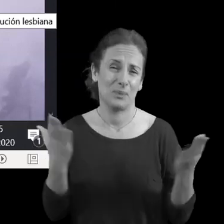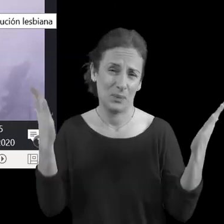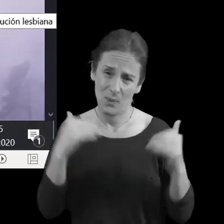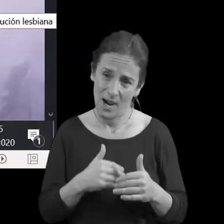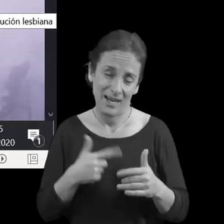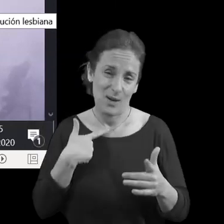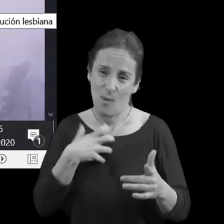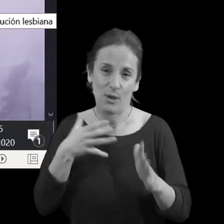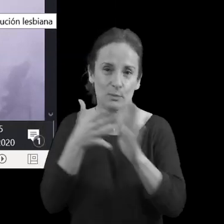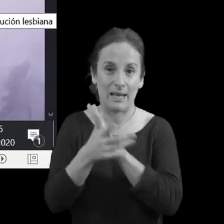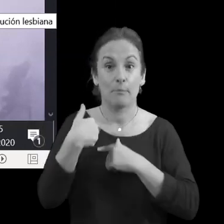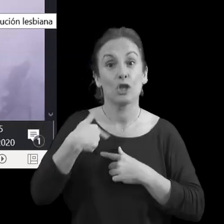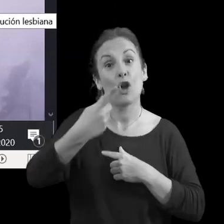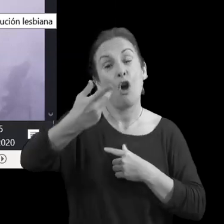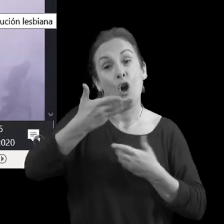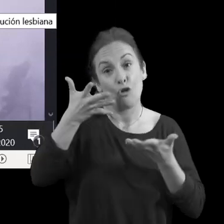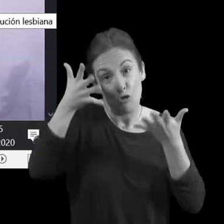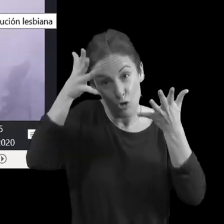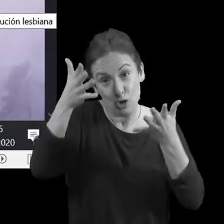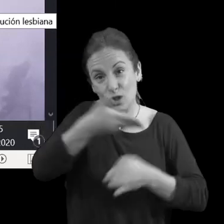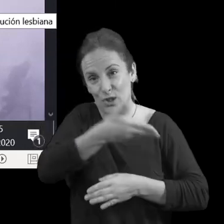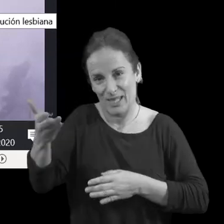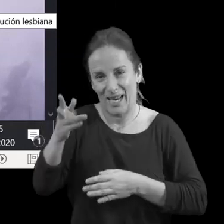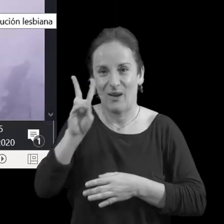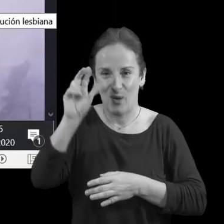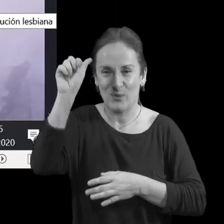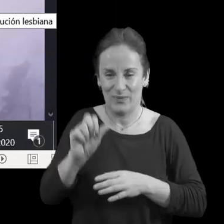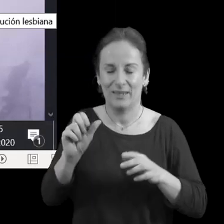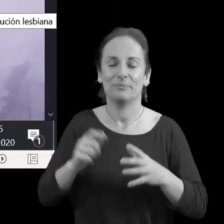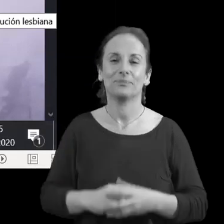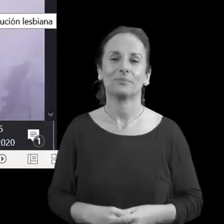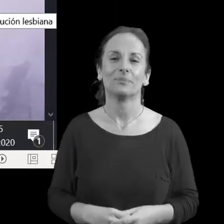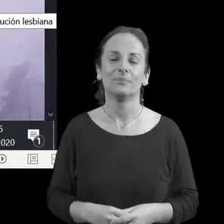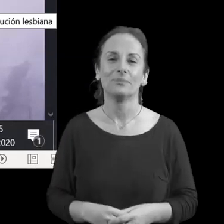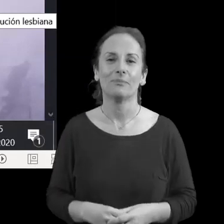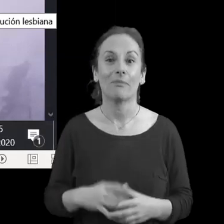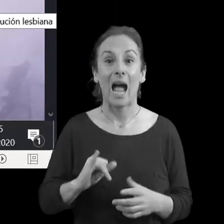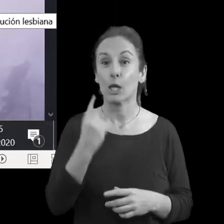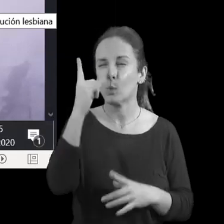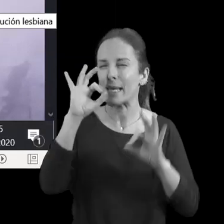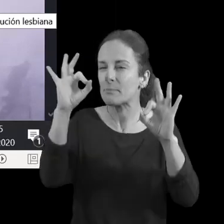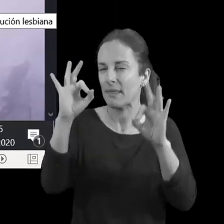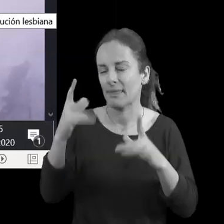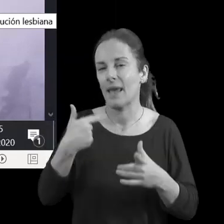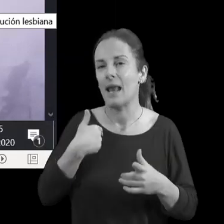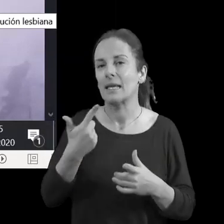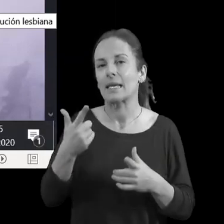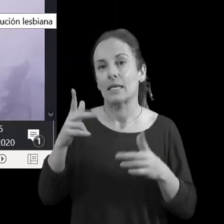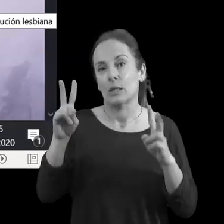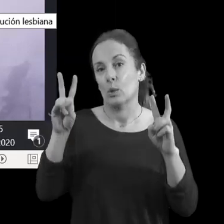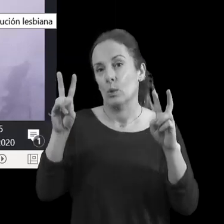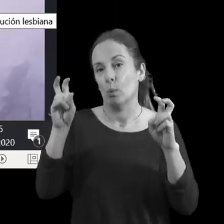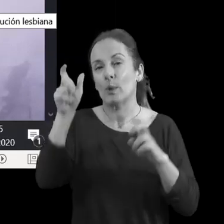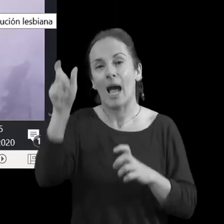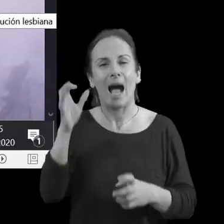para detenerme en ellas, ¿no? No es la idea, ¿no? Y especialmente quería comentaros, hay una conversación entre una activista histórica, que es